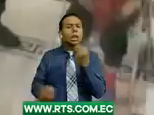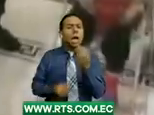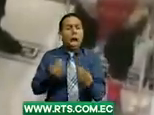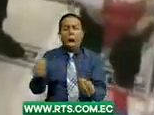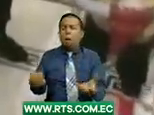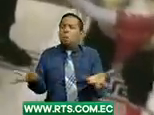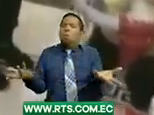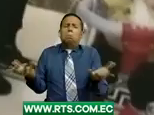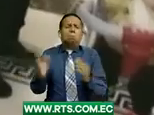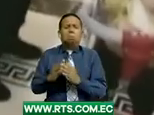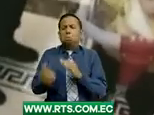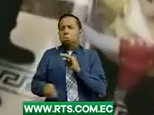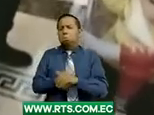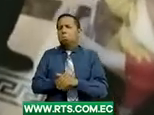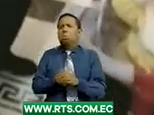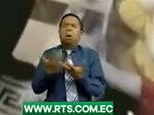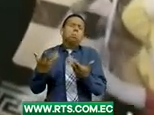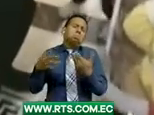videos.